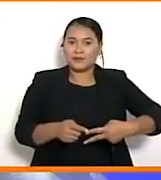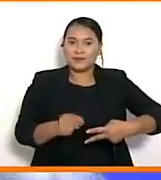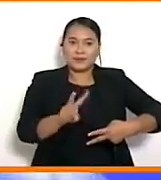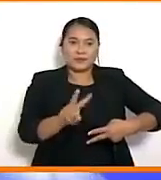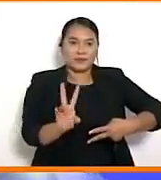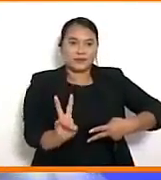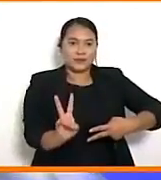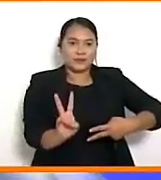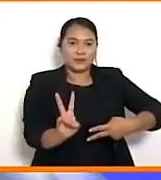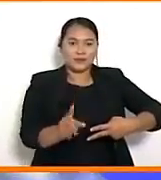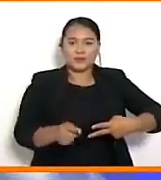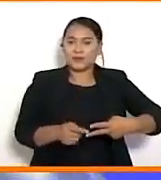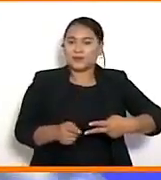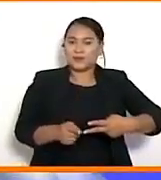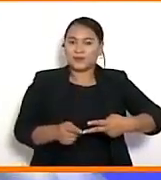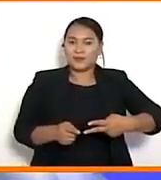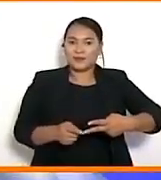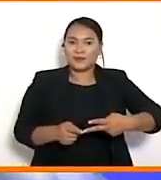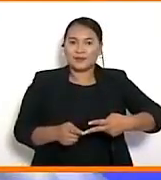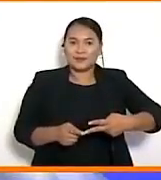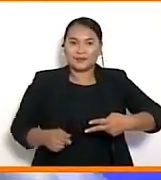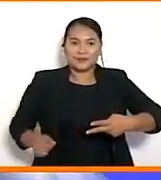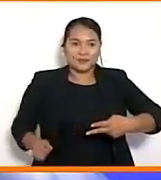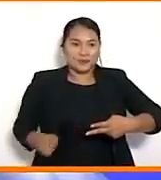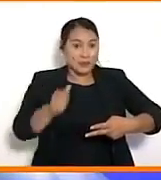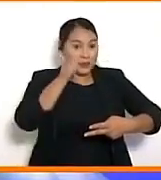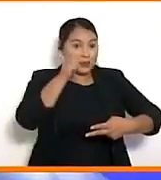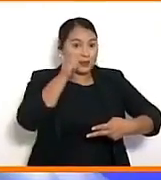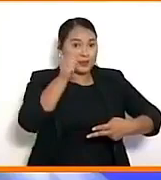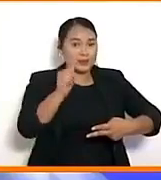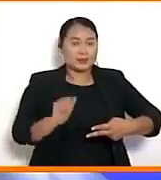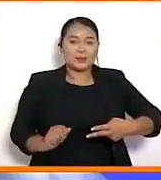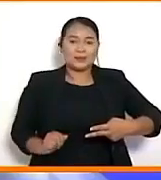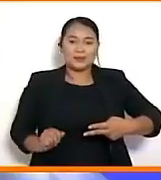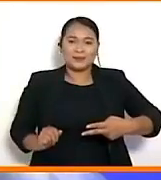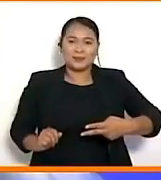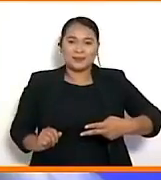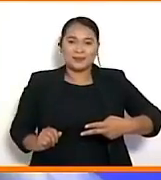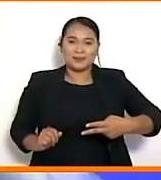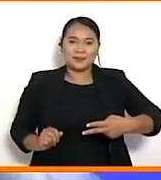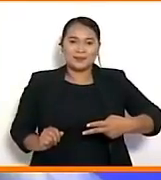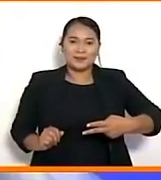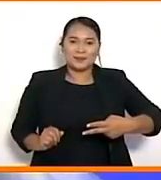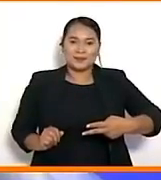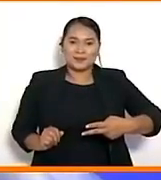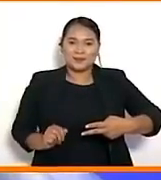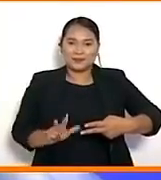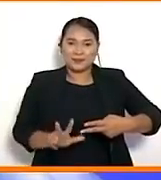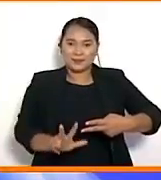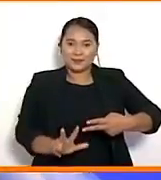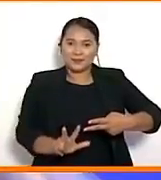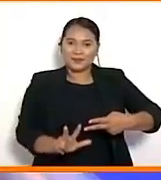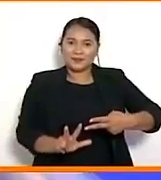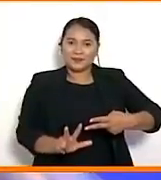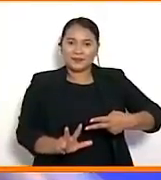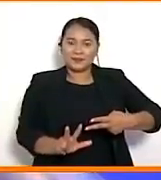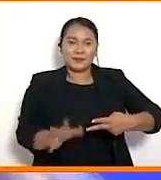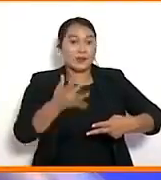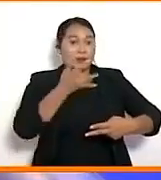27. Segundo número con su primer dígito. Atentos porque este es el 3, segundo dígito,